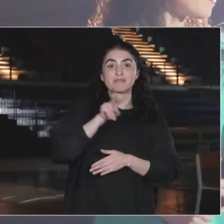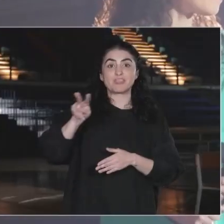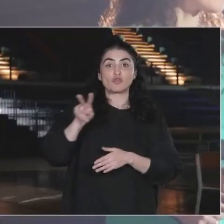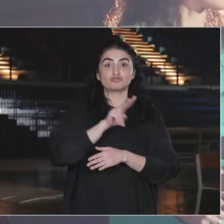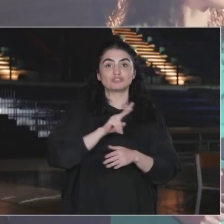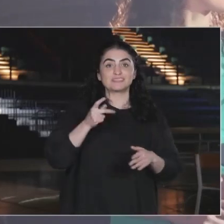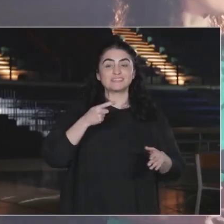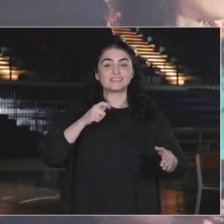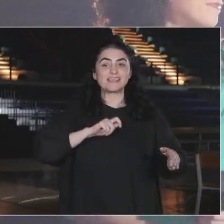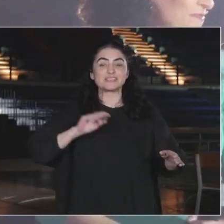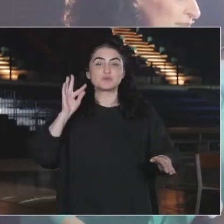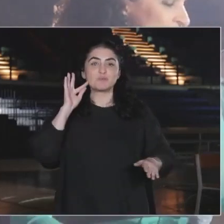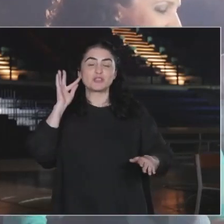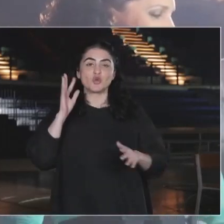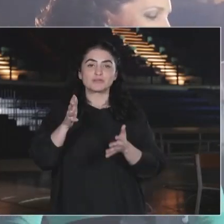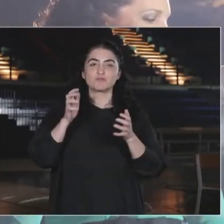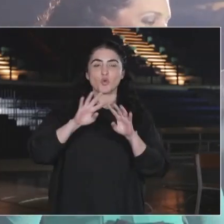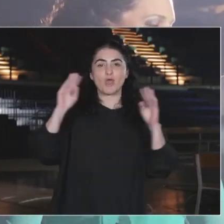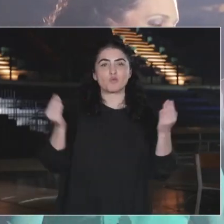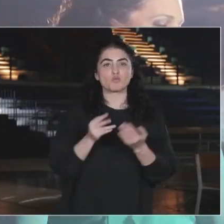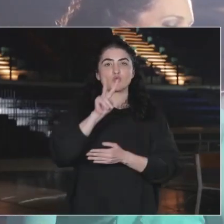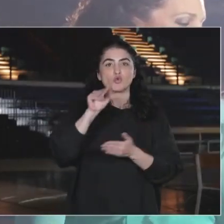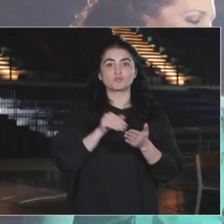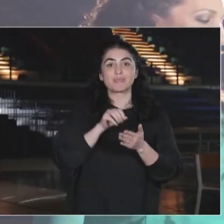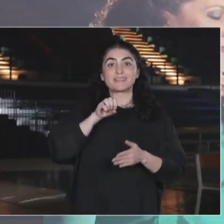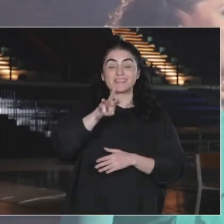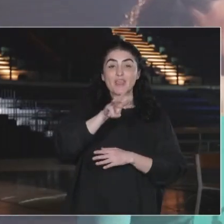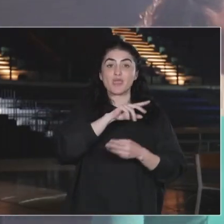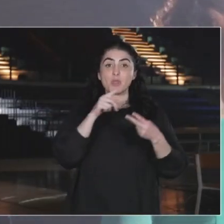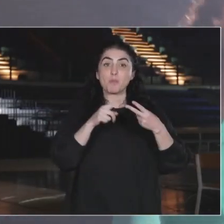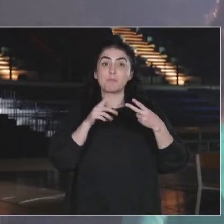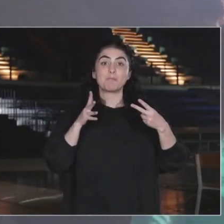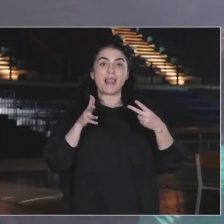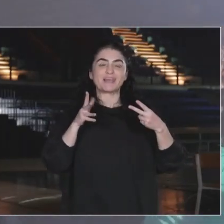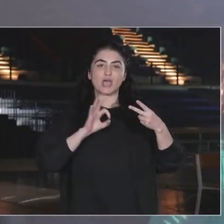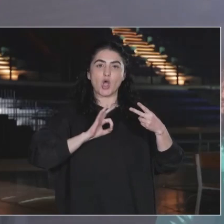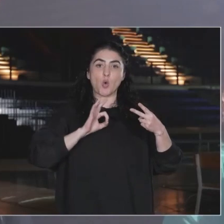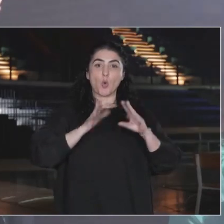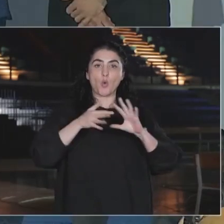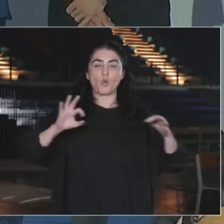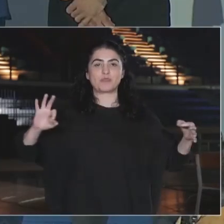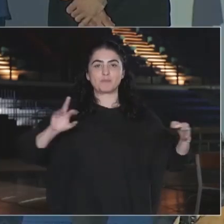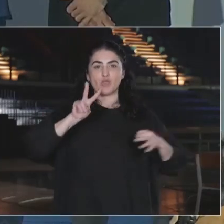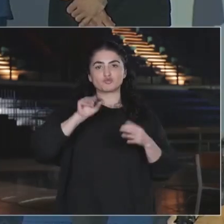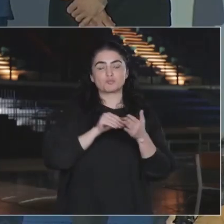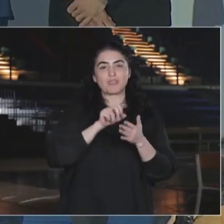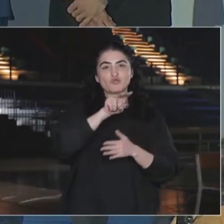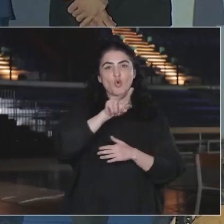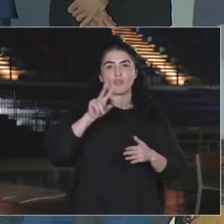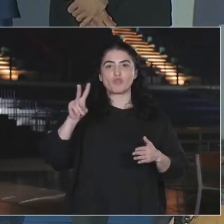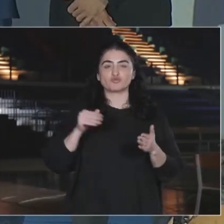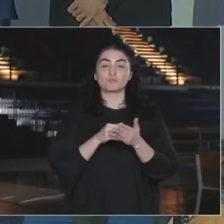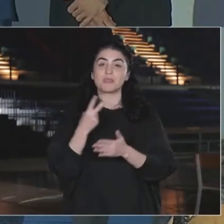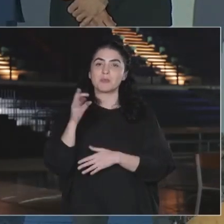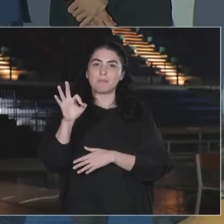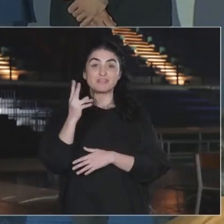campeona europea en tres ocasiones además de campeona del mundo en 2013 y plata olímpica en 2012 y 2020 campeonas